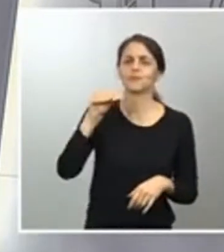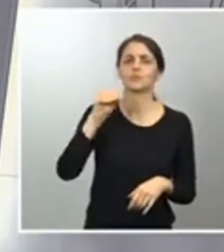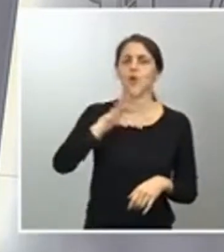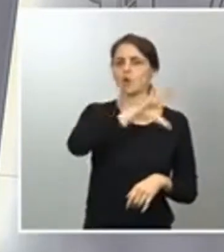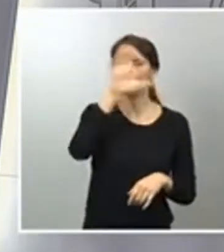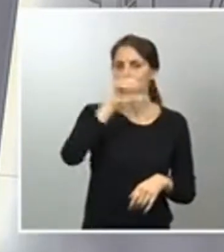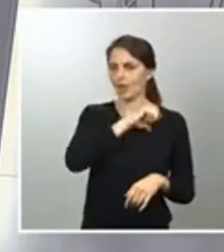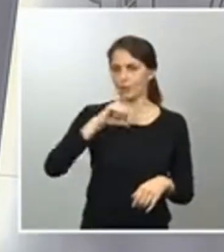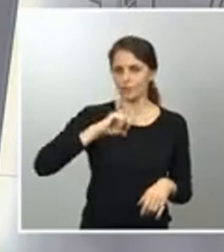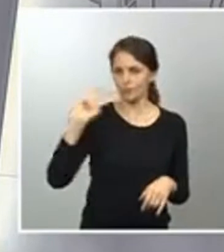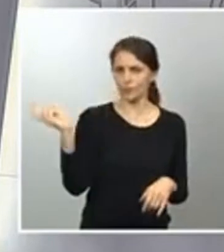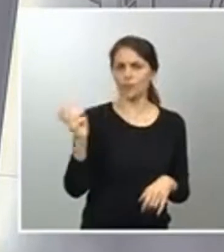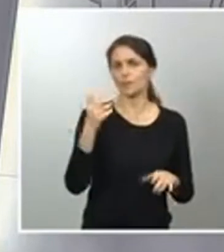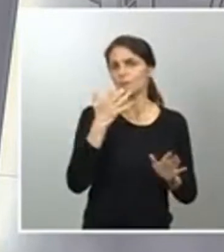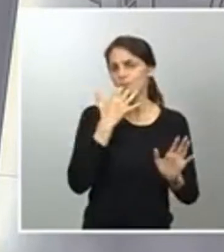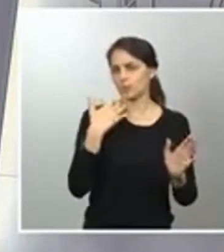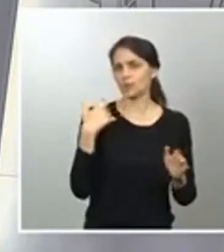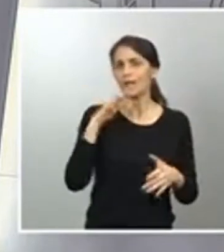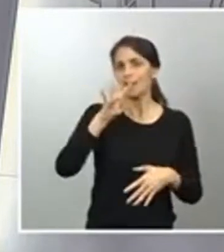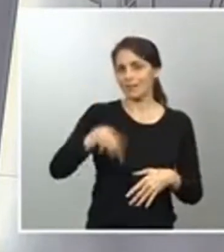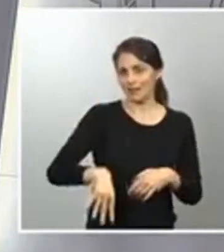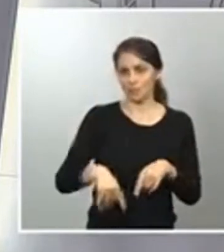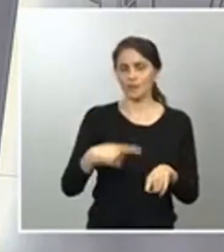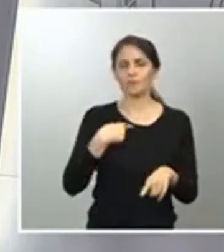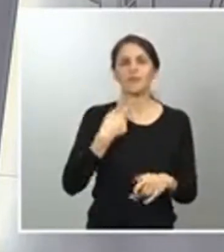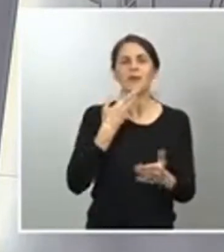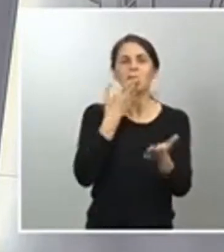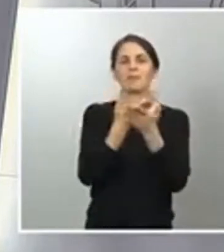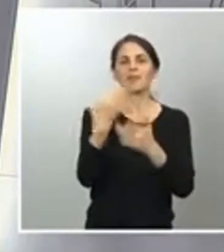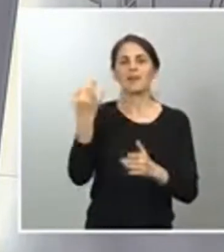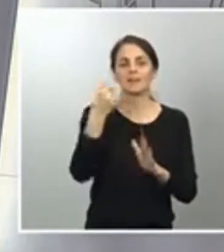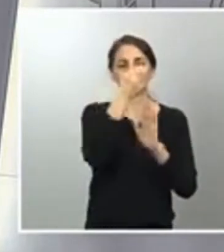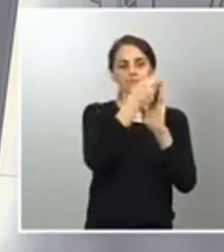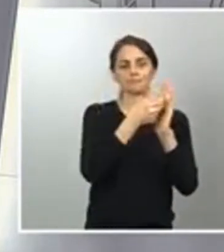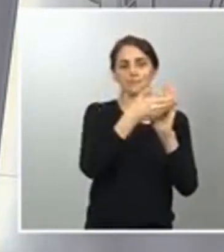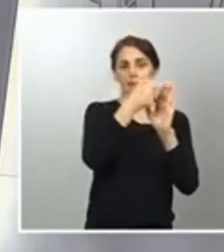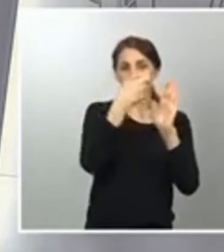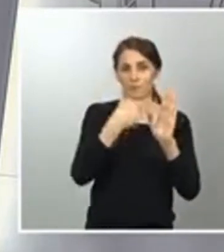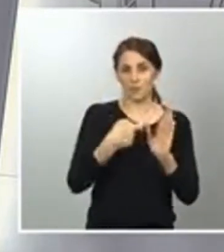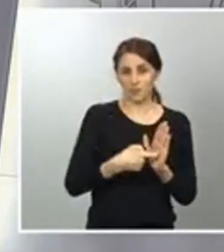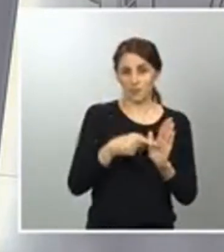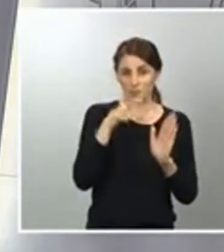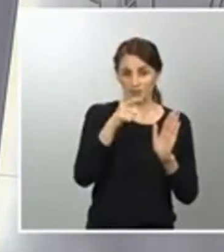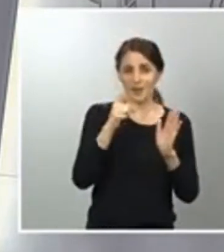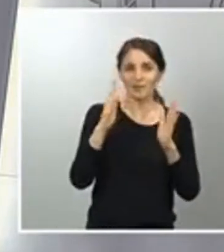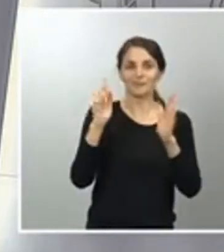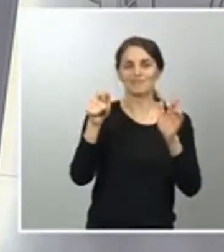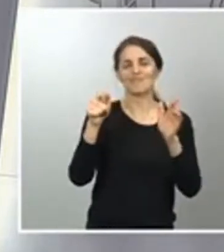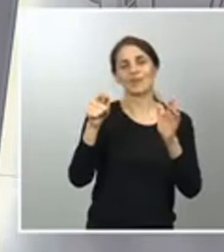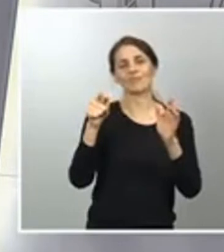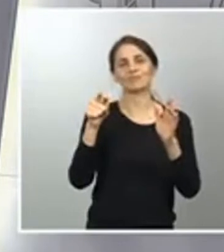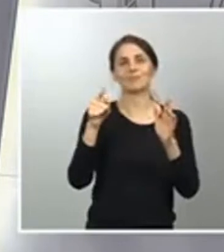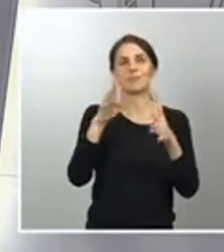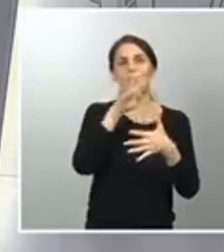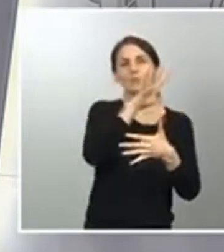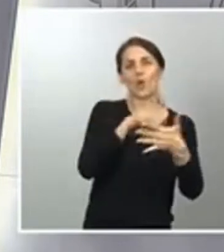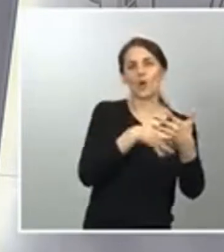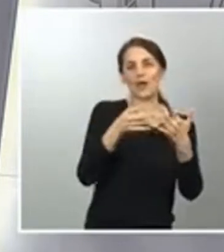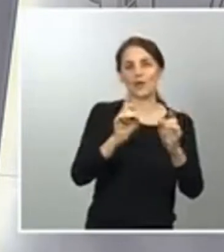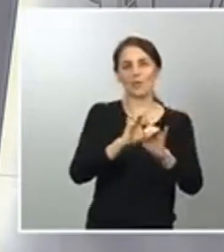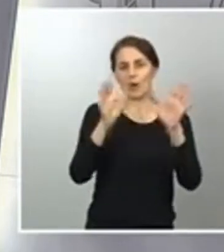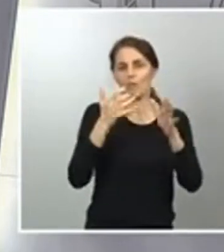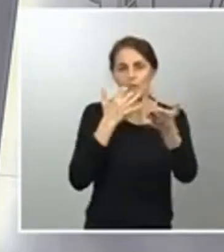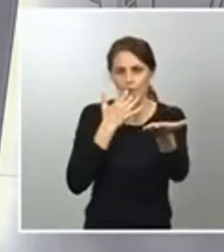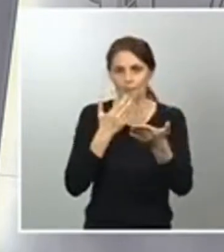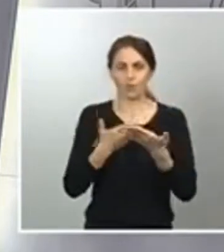Cataluña, que piden que durante la fase de desescalada se apliquen franjas horarias que determinen, por ejemplo, cuándo pueden pasear los niños, cuándo